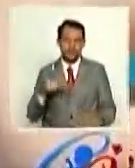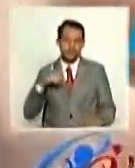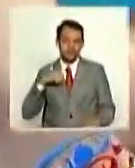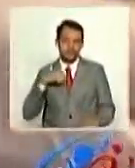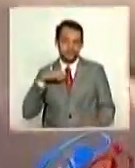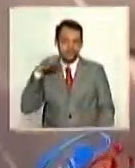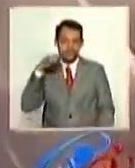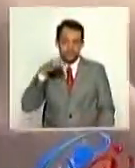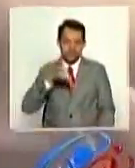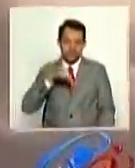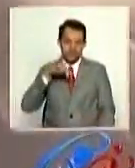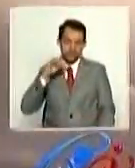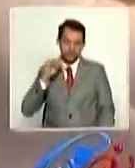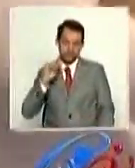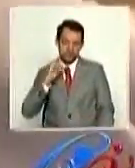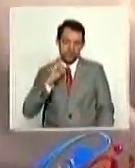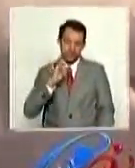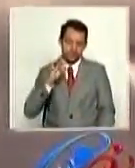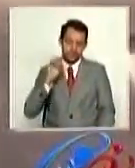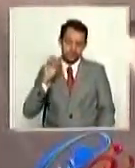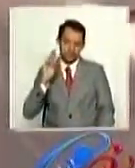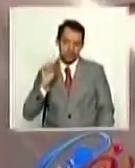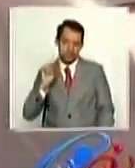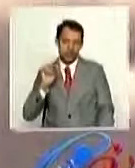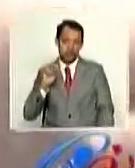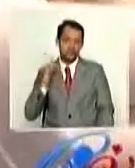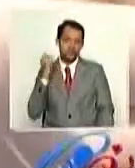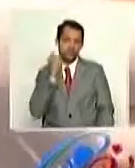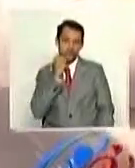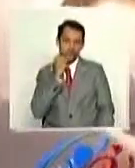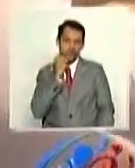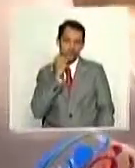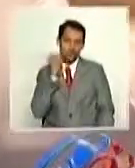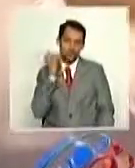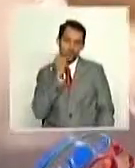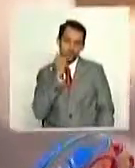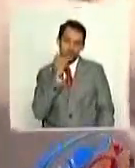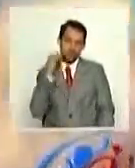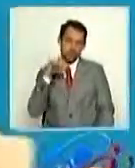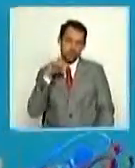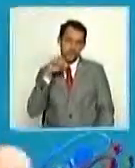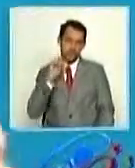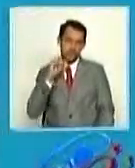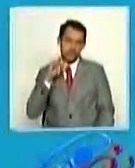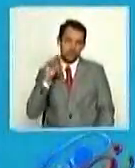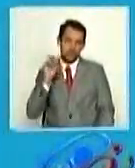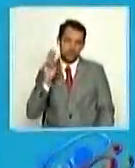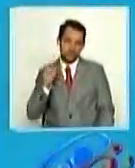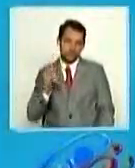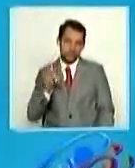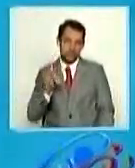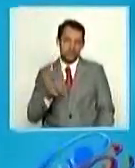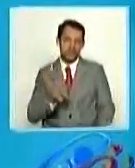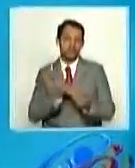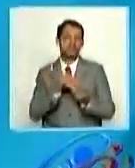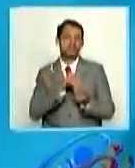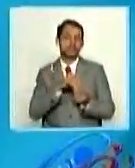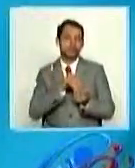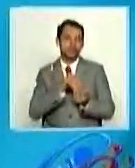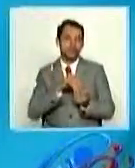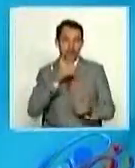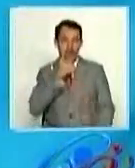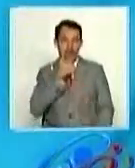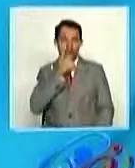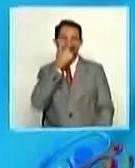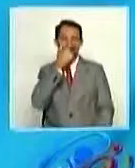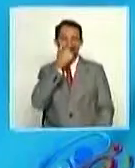material absolutamente duro, que es una de las condiciones que debe tener una prótesis cuando